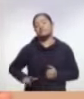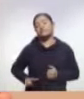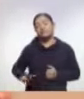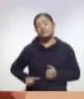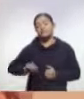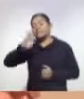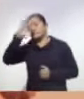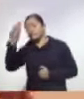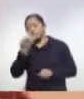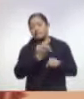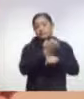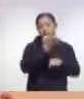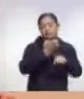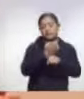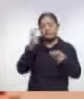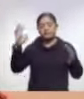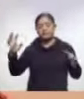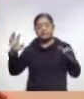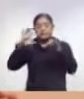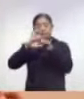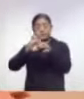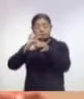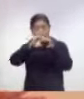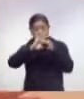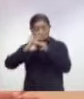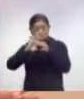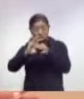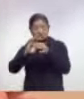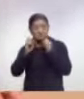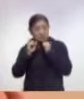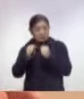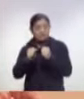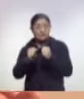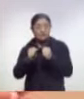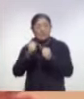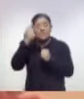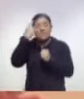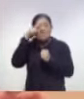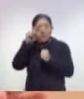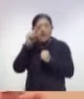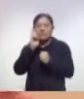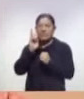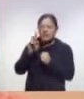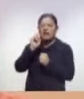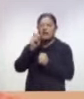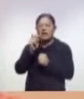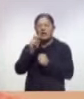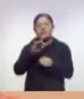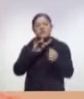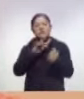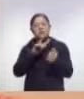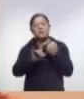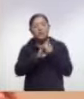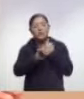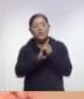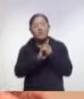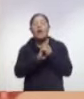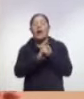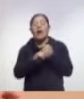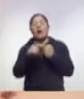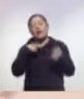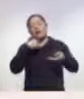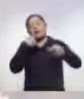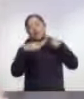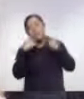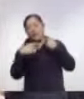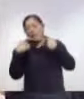Gobierno del Estado para este tipo de aseguramientos que permite precisamente dar cobertura cuando existen estos